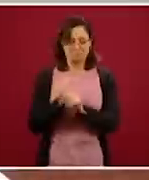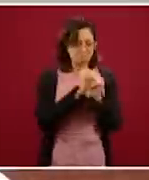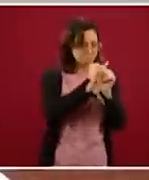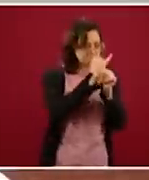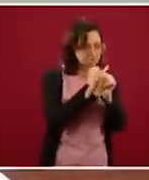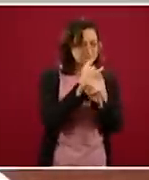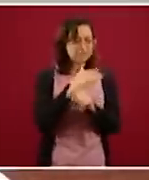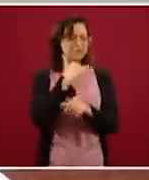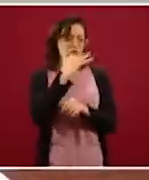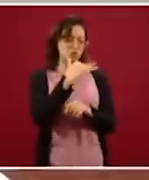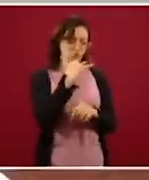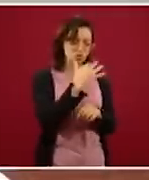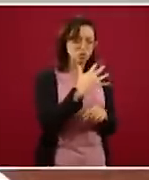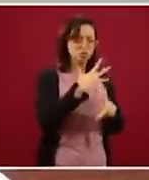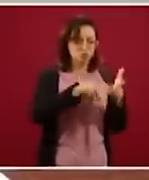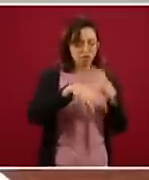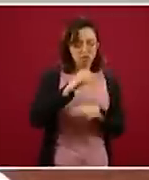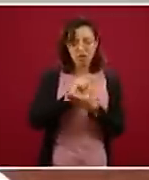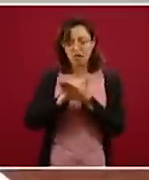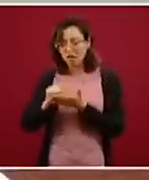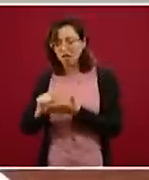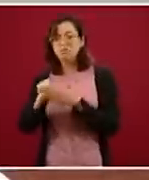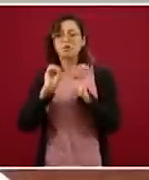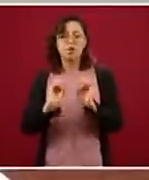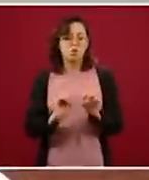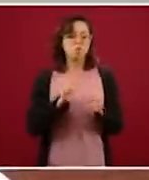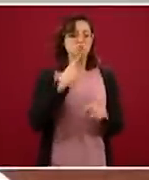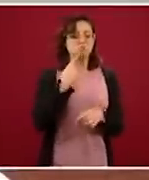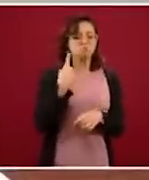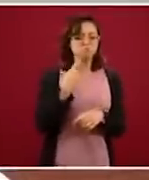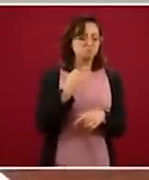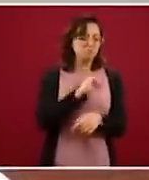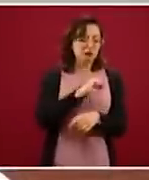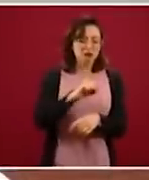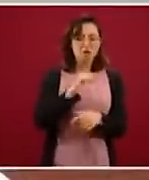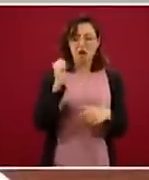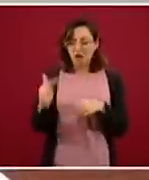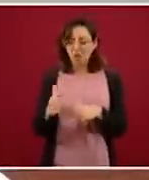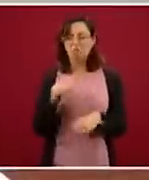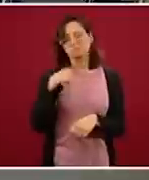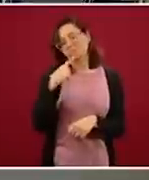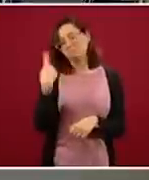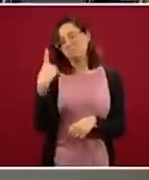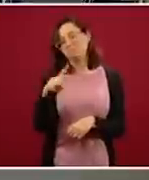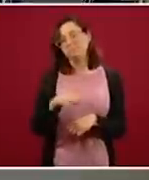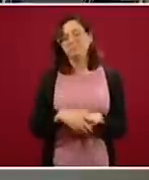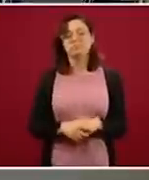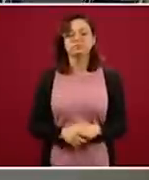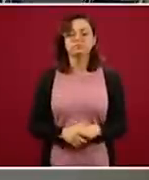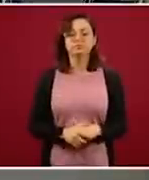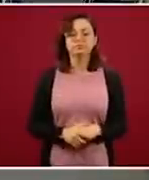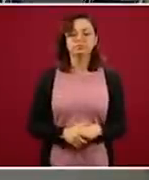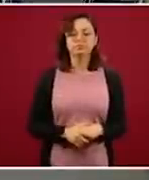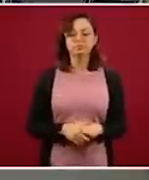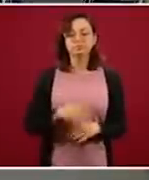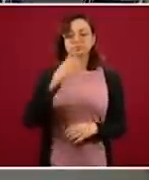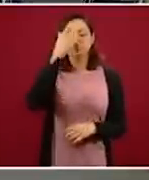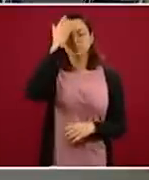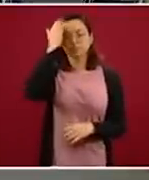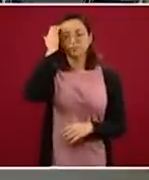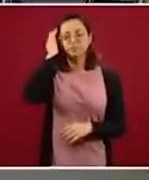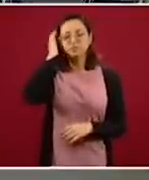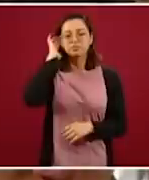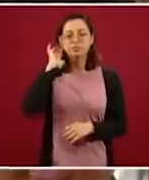o temas de algún delito predicado, evidentemente proceder ante las instancias competentes. ¿Y entre estas que usted